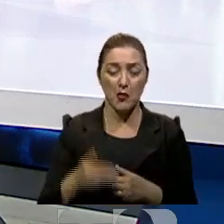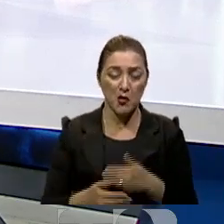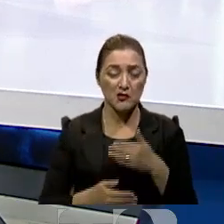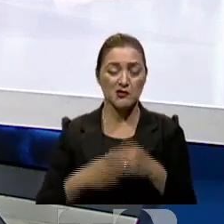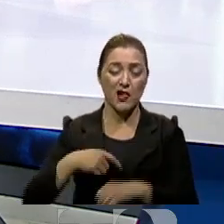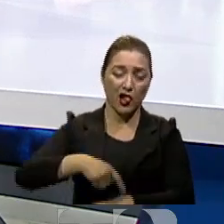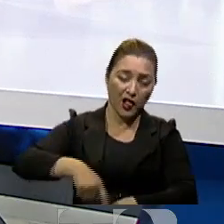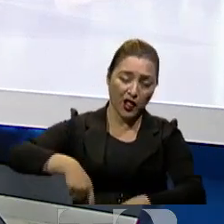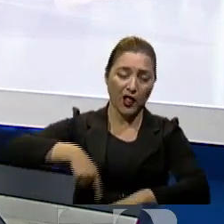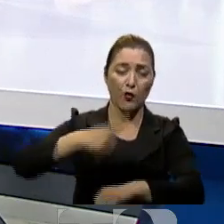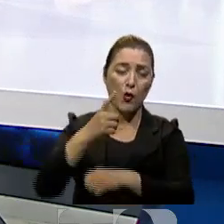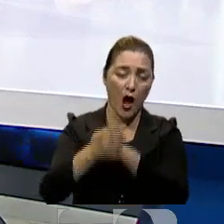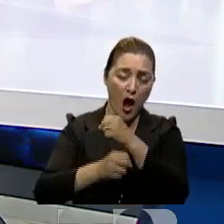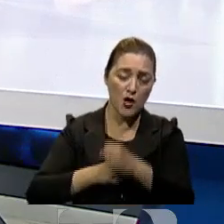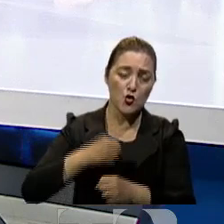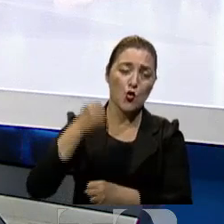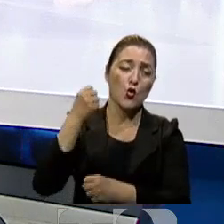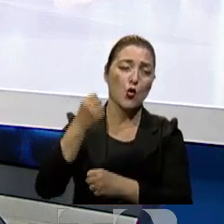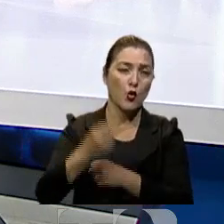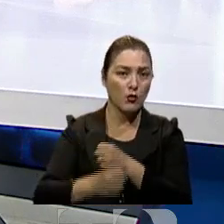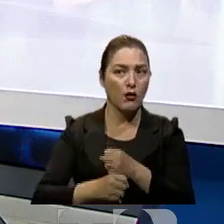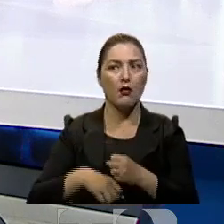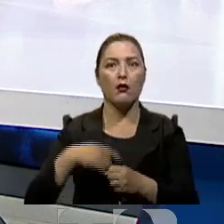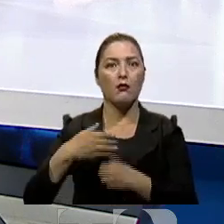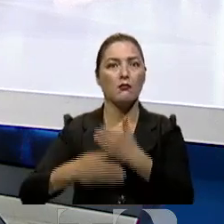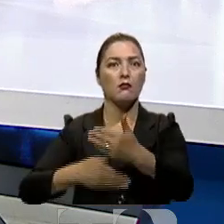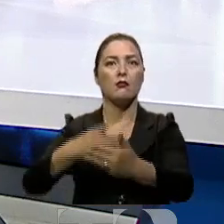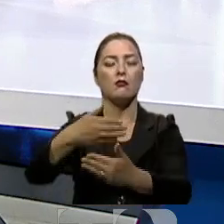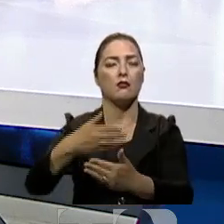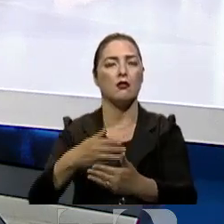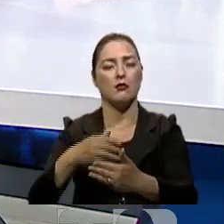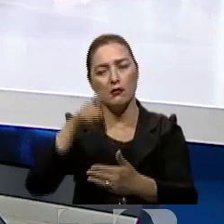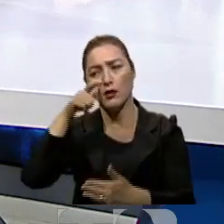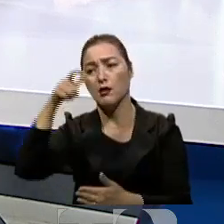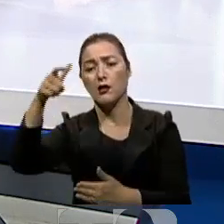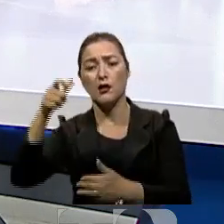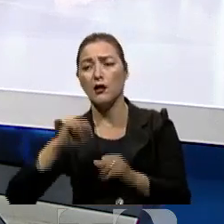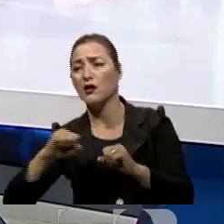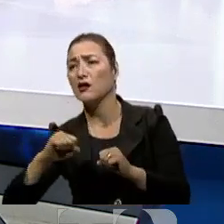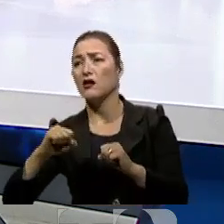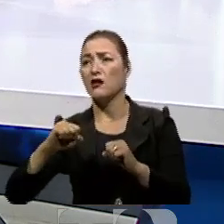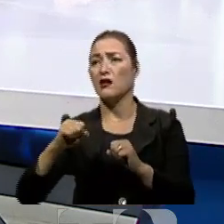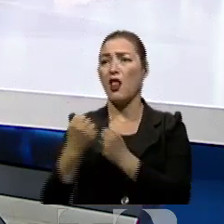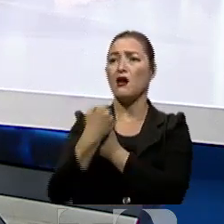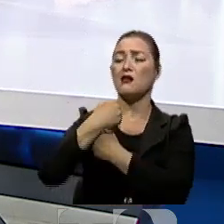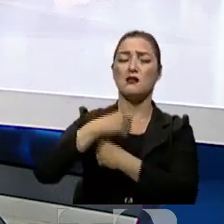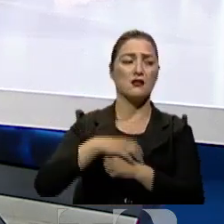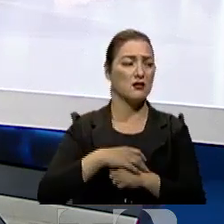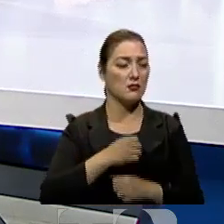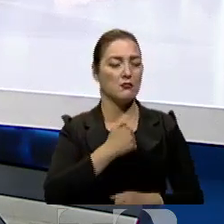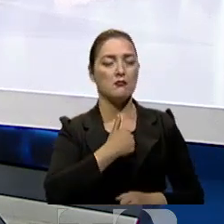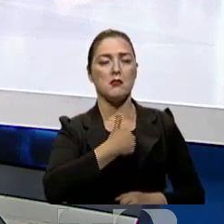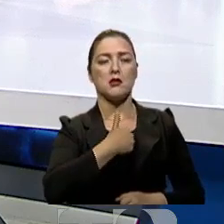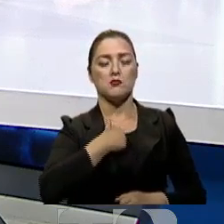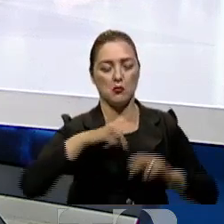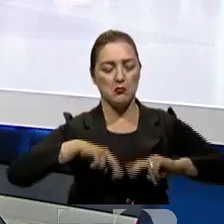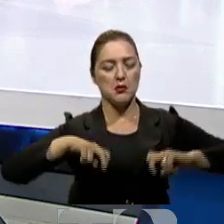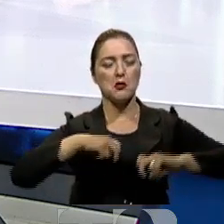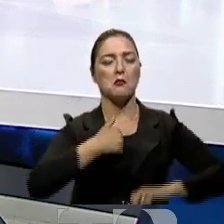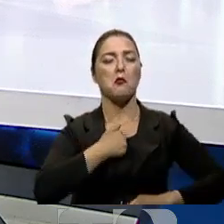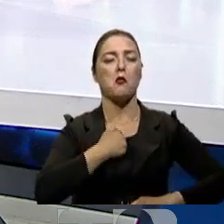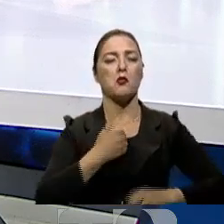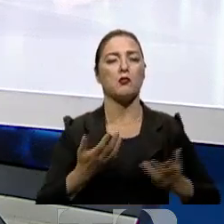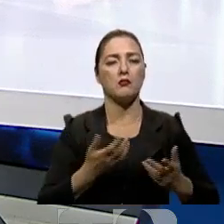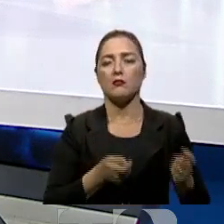un periplo en la fiscalía, en los juzgados, y muchas veces a nosotros nos toca hacer de investigadores, hacer la propia